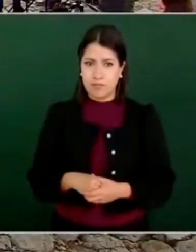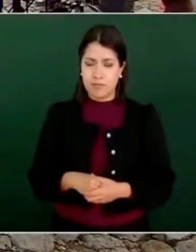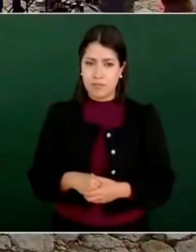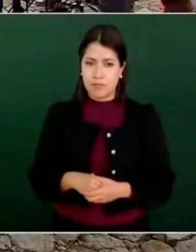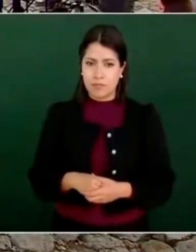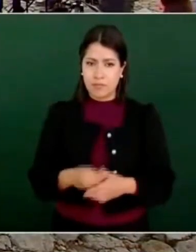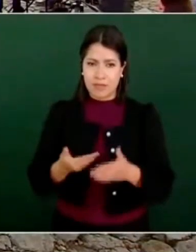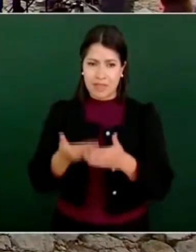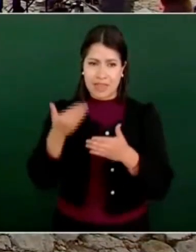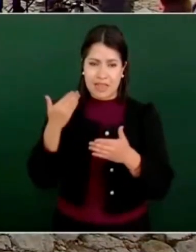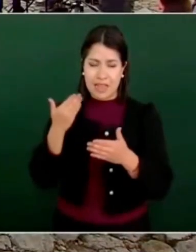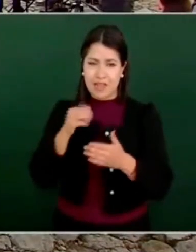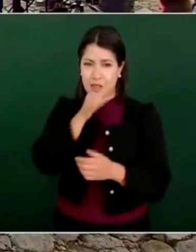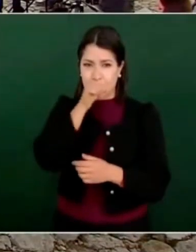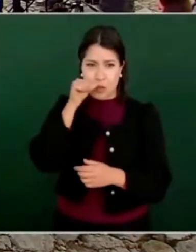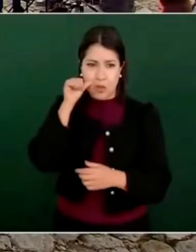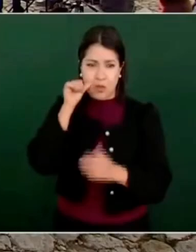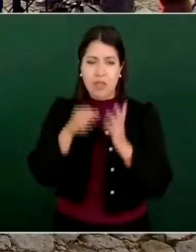Decía Juárez,